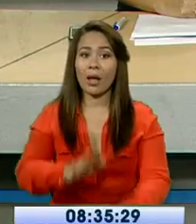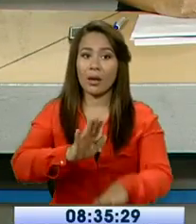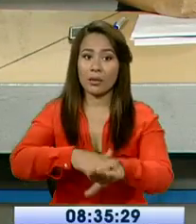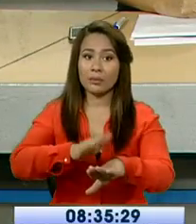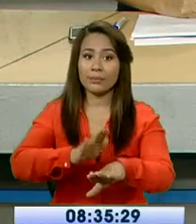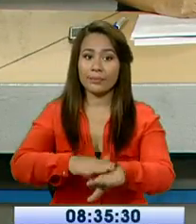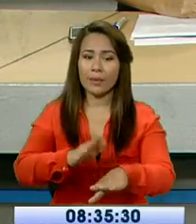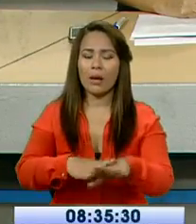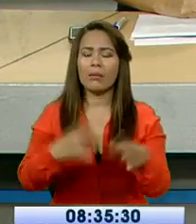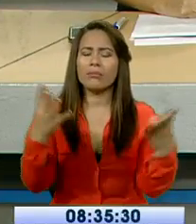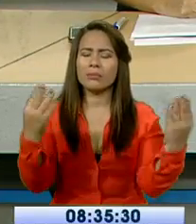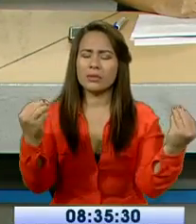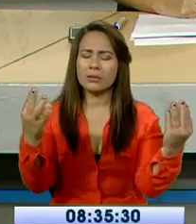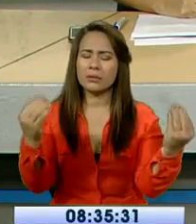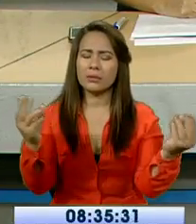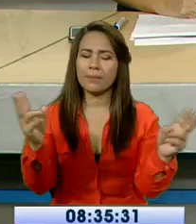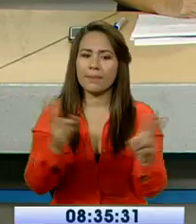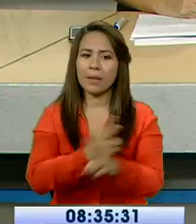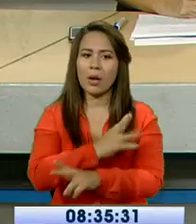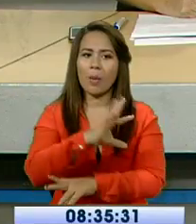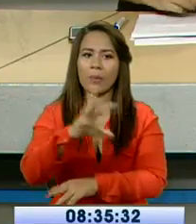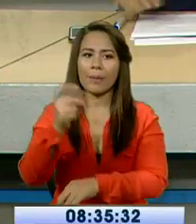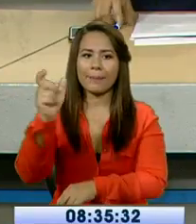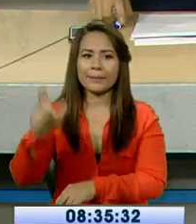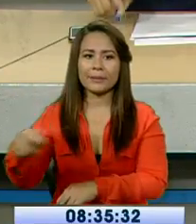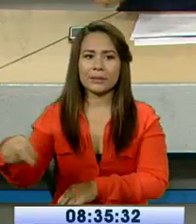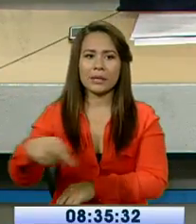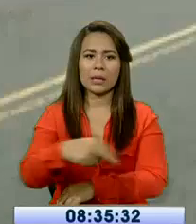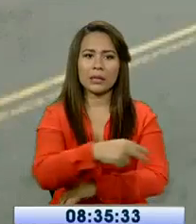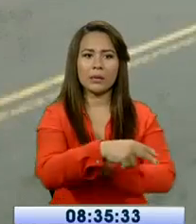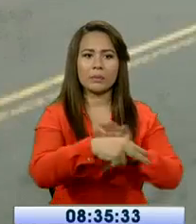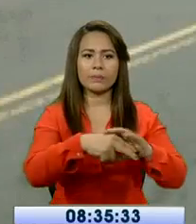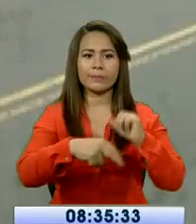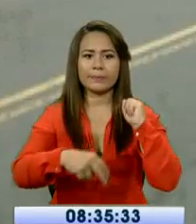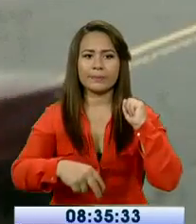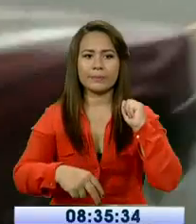una serie de robos a transeúntes.